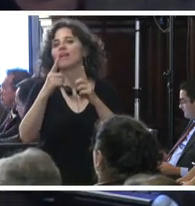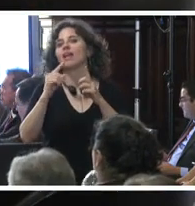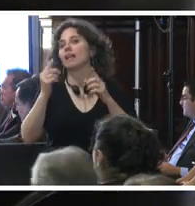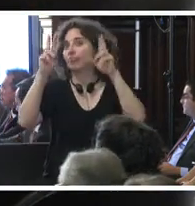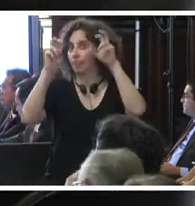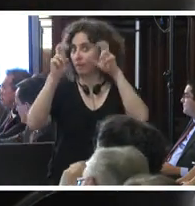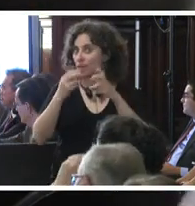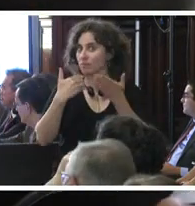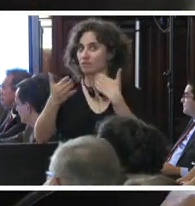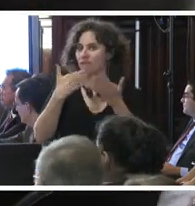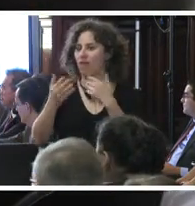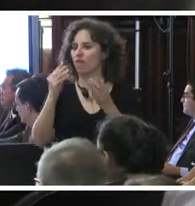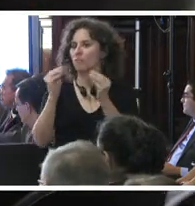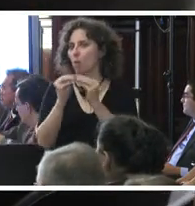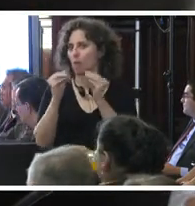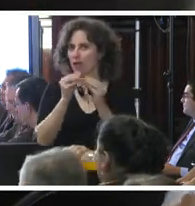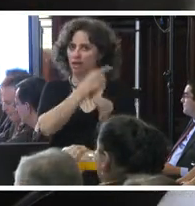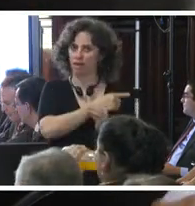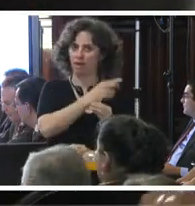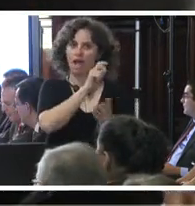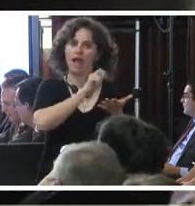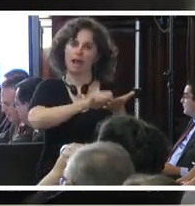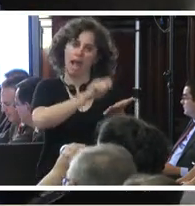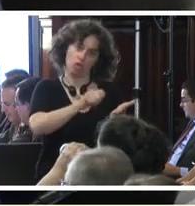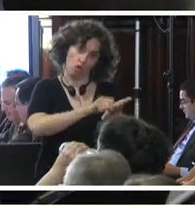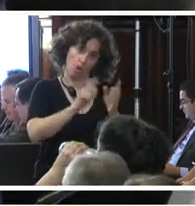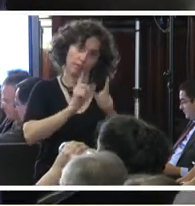levantado mi colega, la relatora,